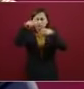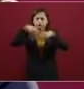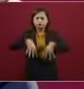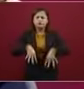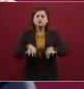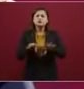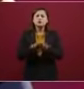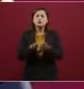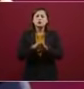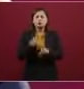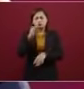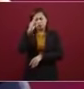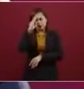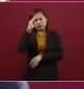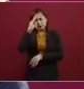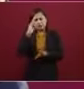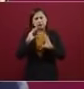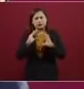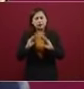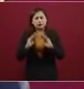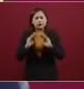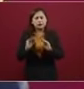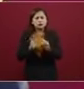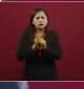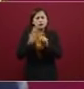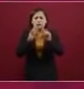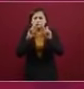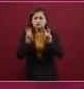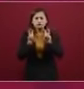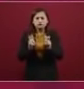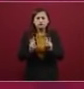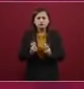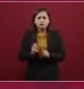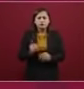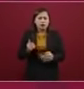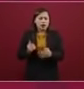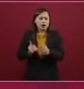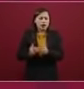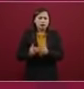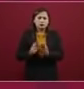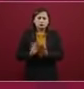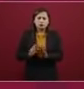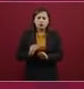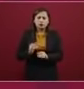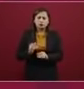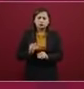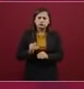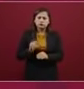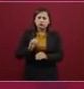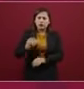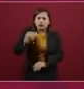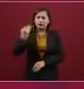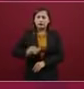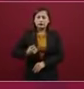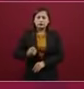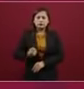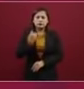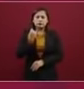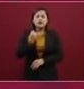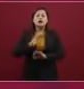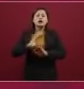dar para que fuéramos avanzando en ello y en el momento en que se diera ya tuviéramos al personal listo